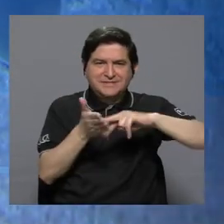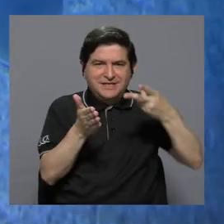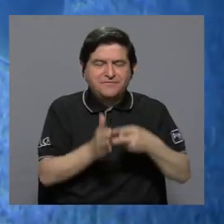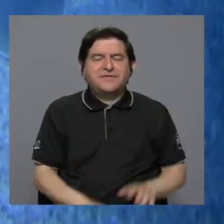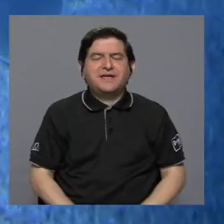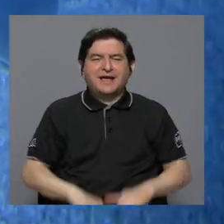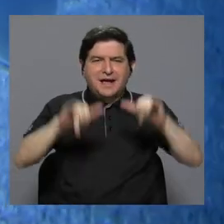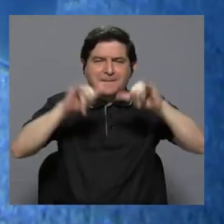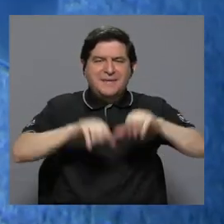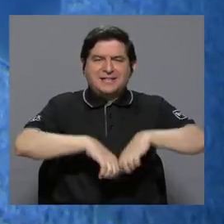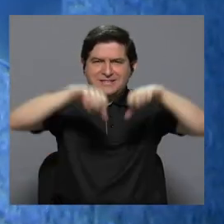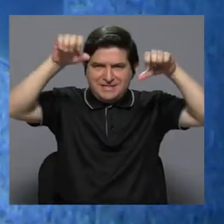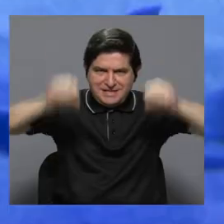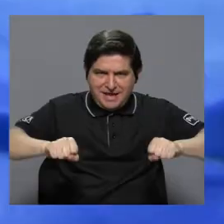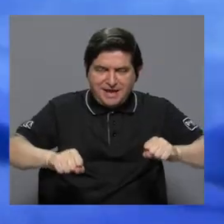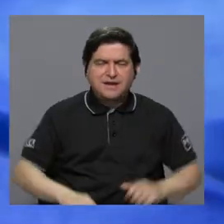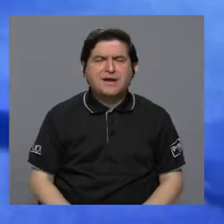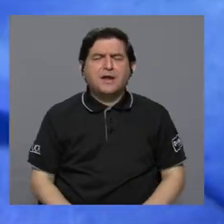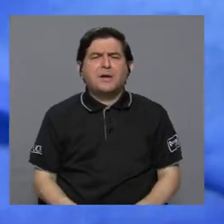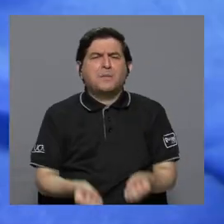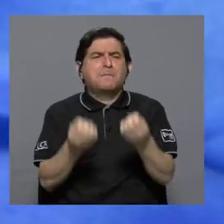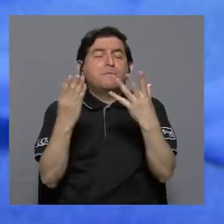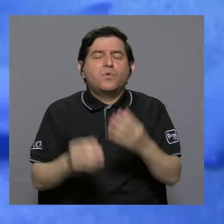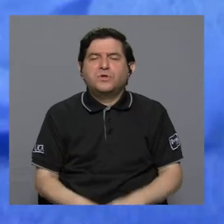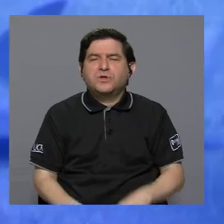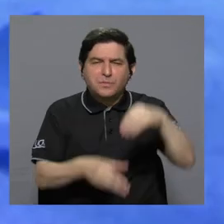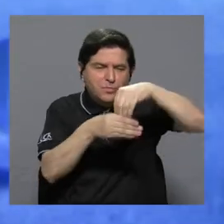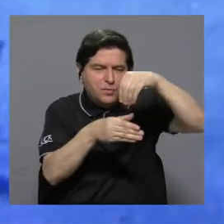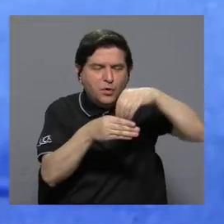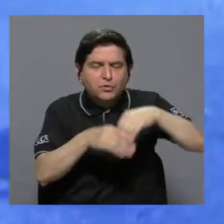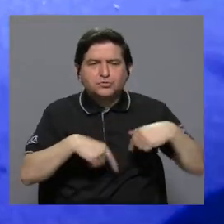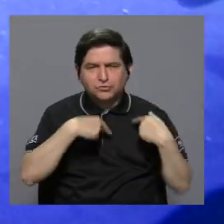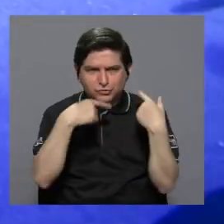de los ecosistemas debido a la cantidad de nutrientes